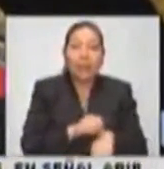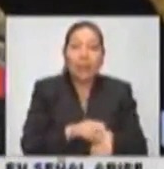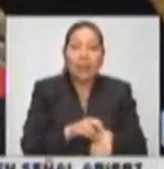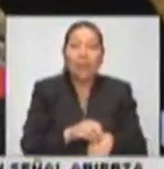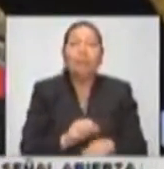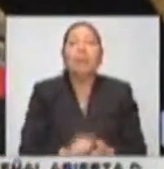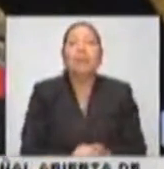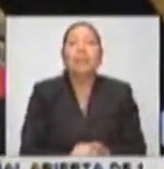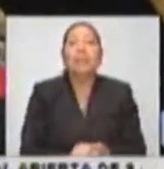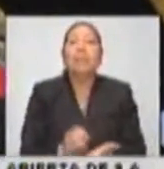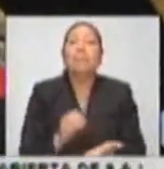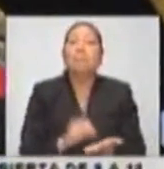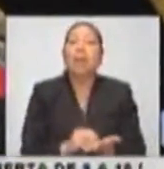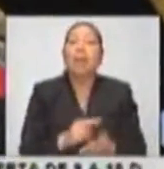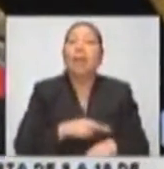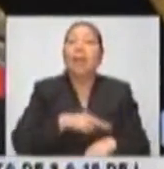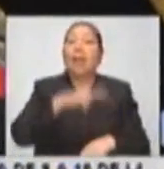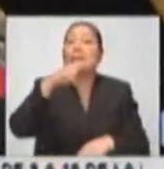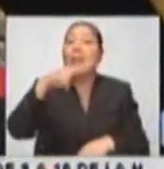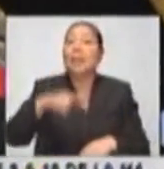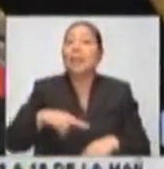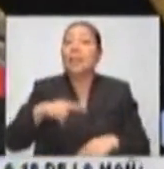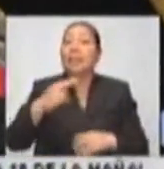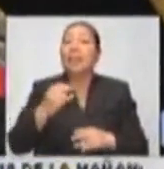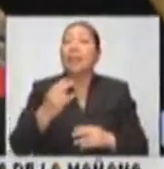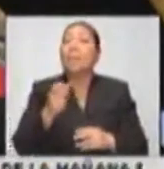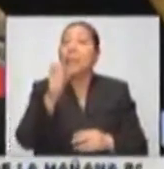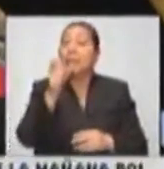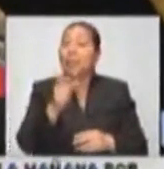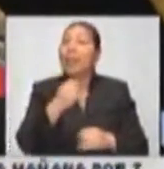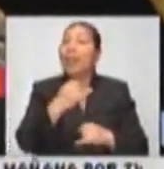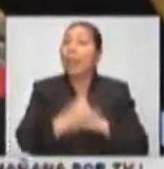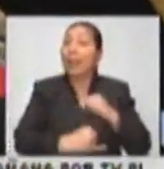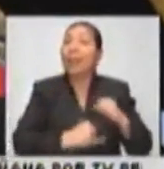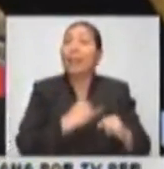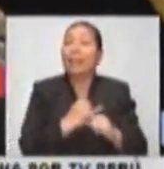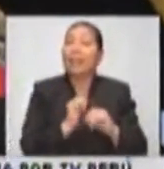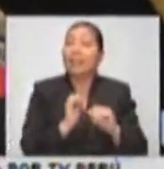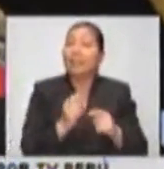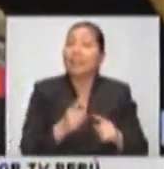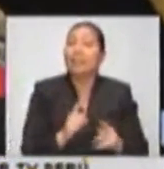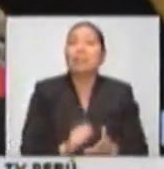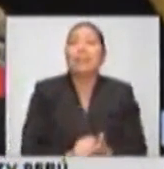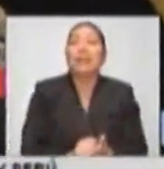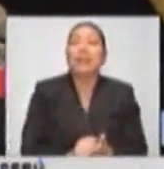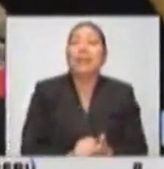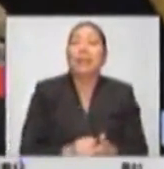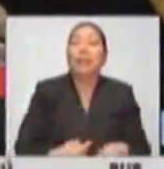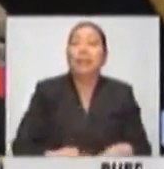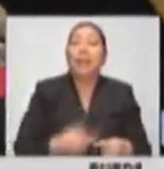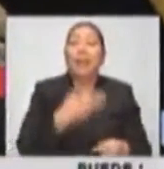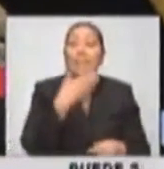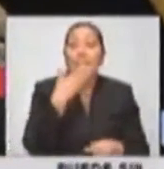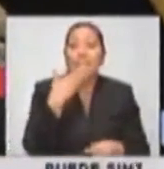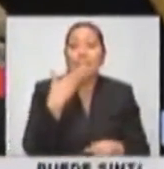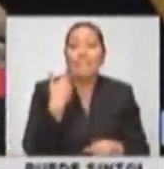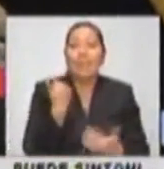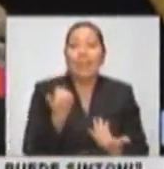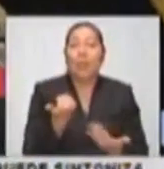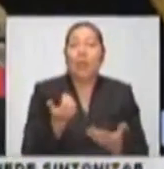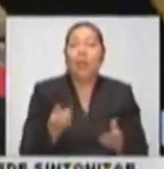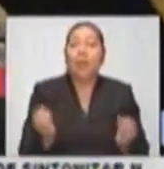capacidades más regionales, con actores internacionales y que nos permitan discutir mejor